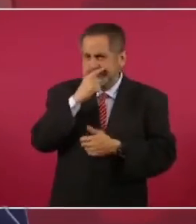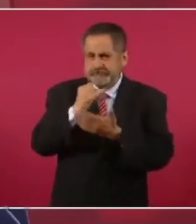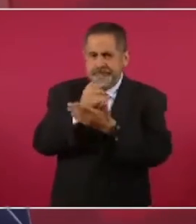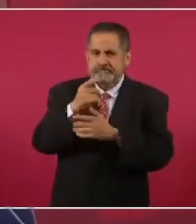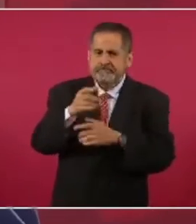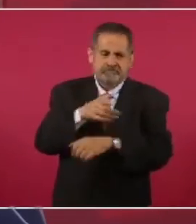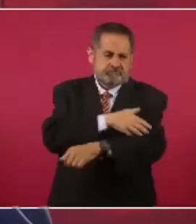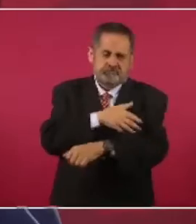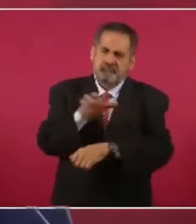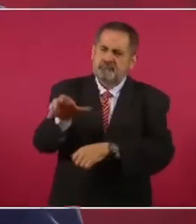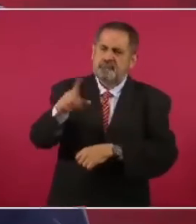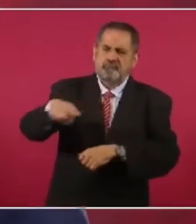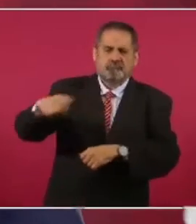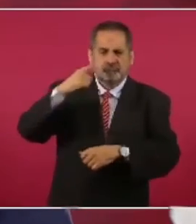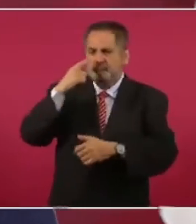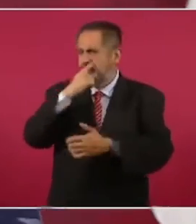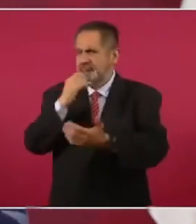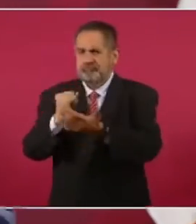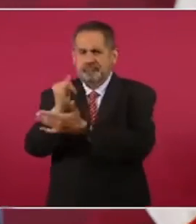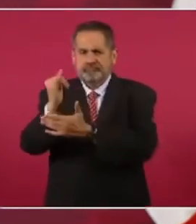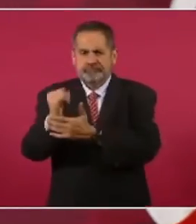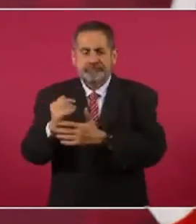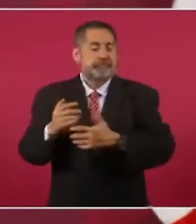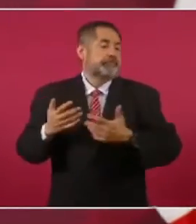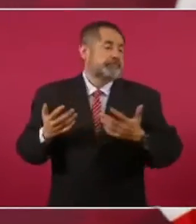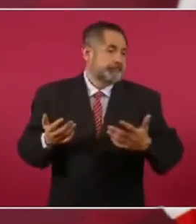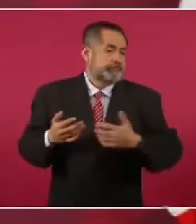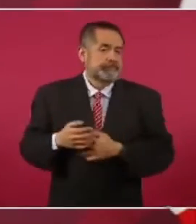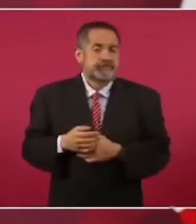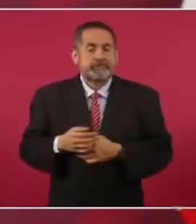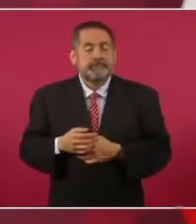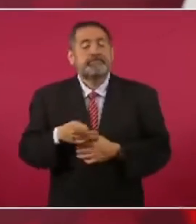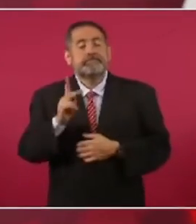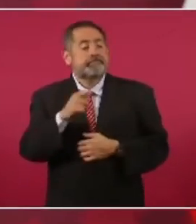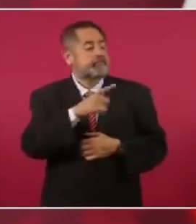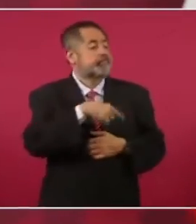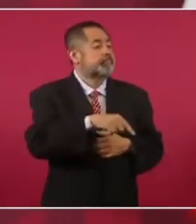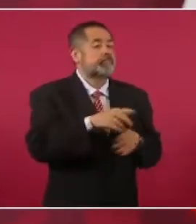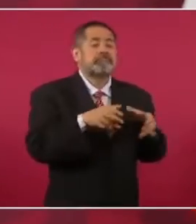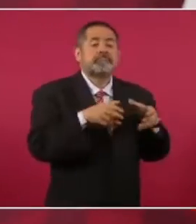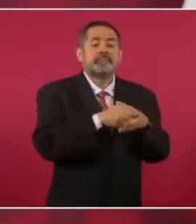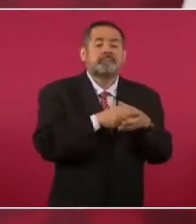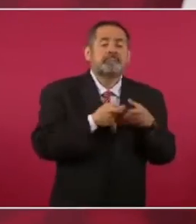Y hay quienes quieren, los conservadores, los oligarcas,